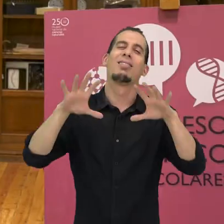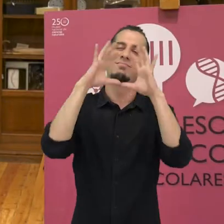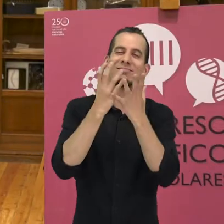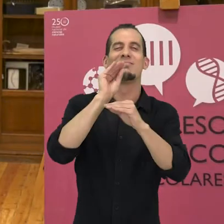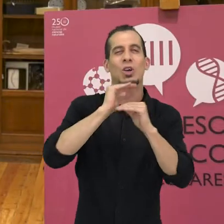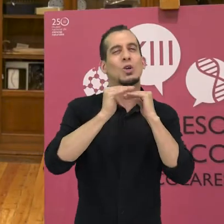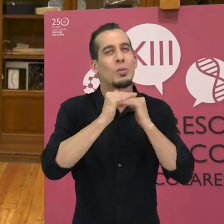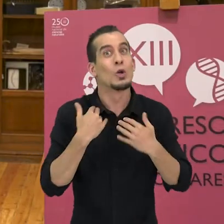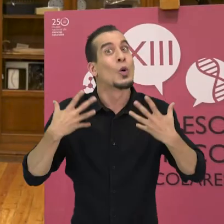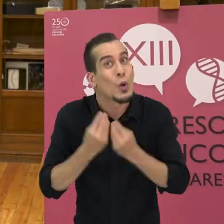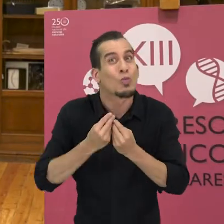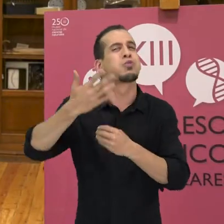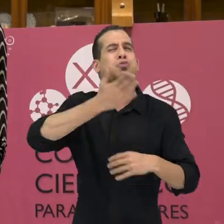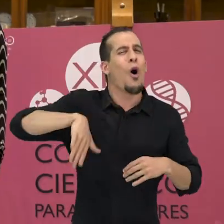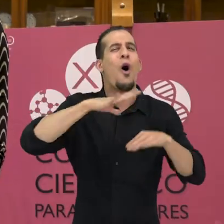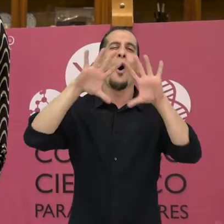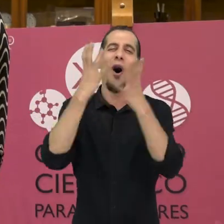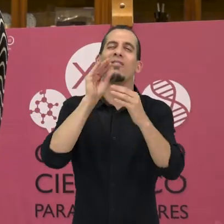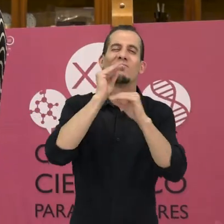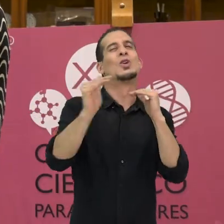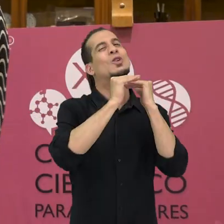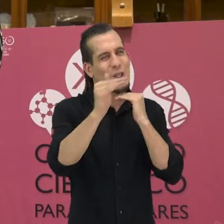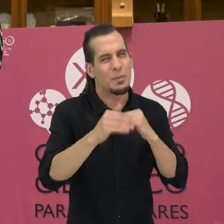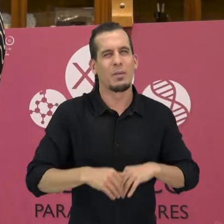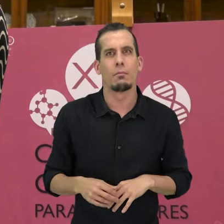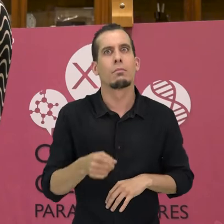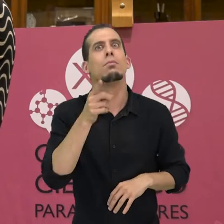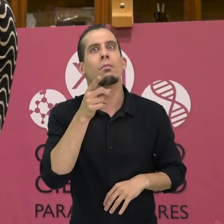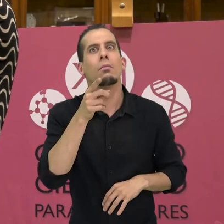sostenible. Juntos por un planeta sostenible. Juntos por un planeta